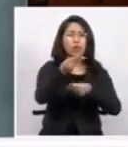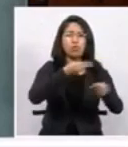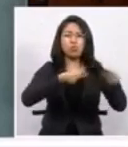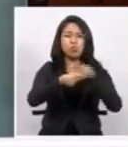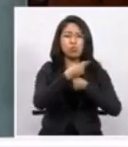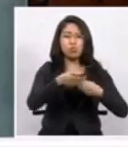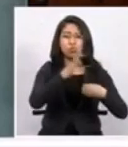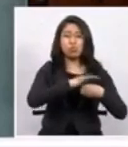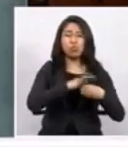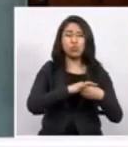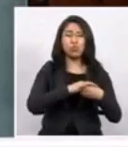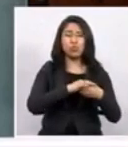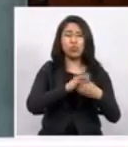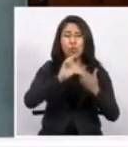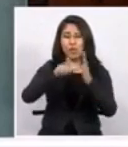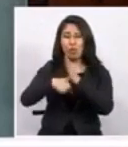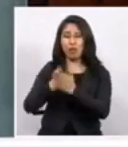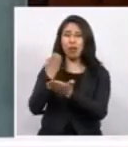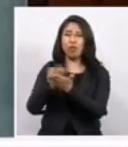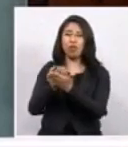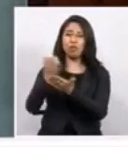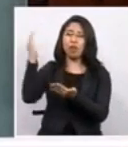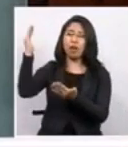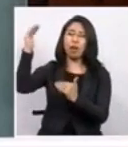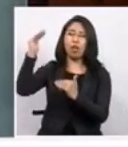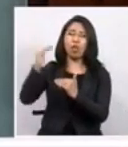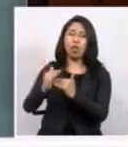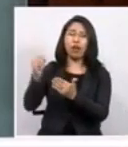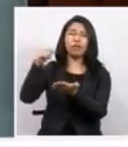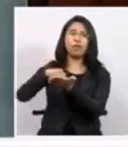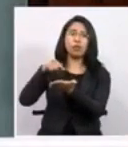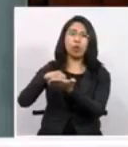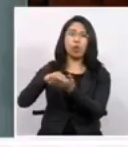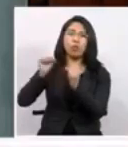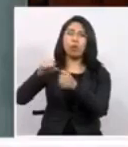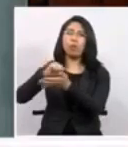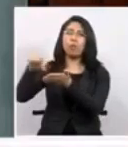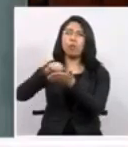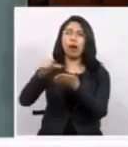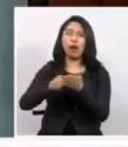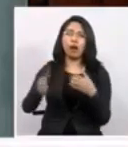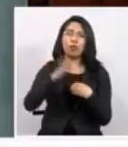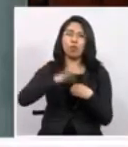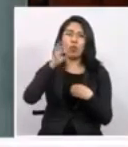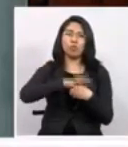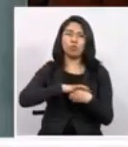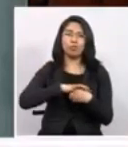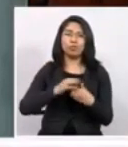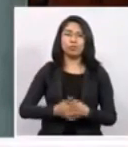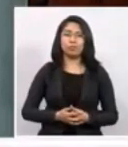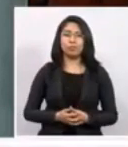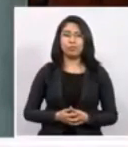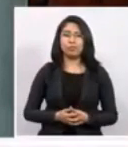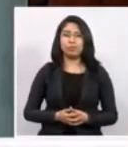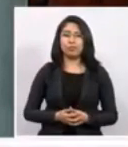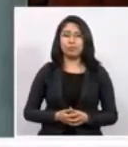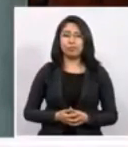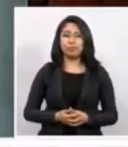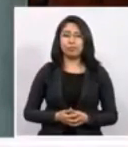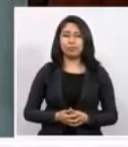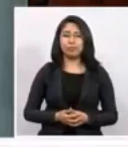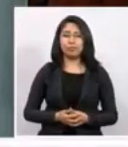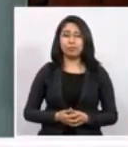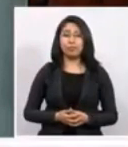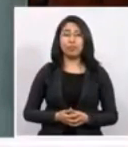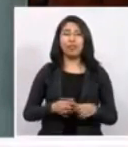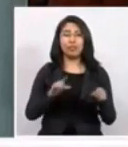ingreso a tener la necesidad de contraer deuda pública para pagar los sueldos y los salarios del sector público. También